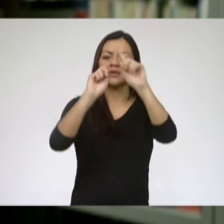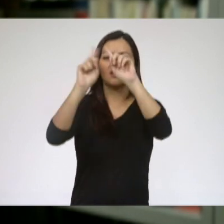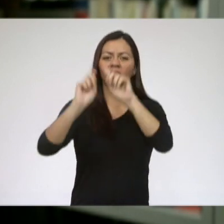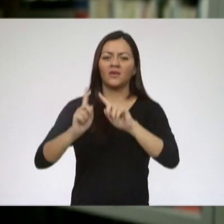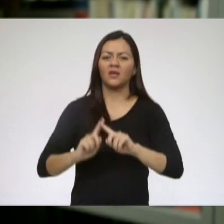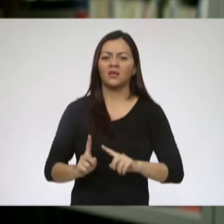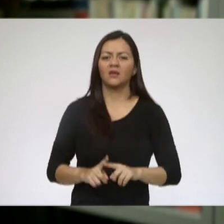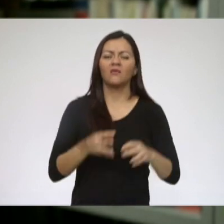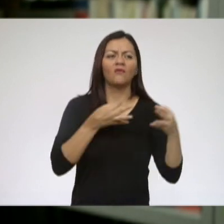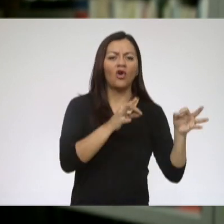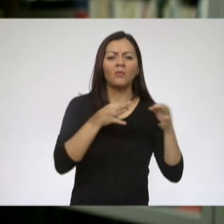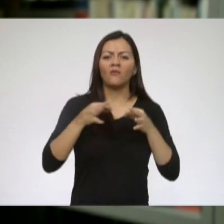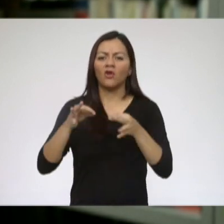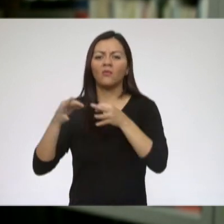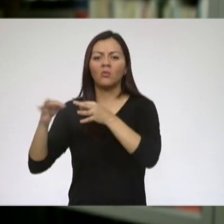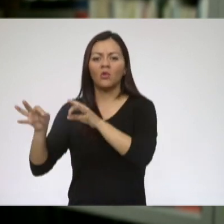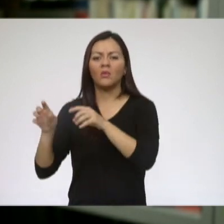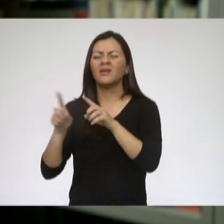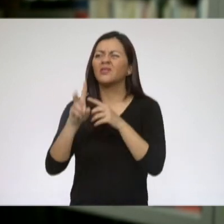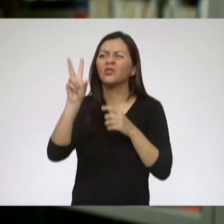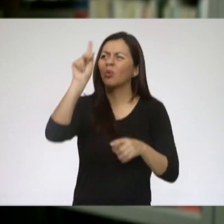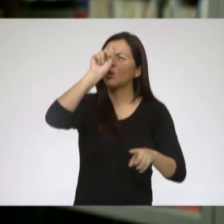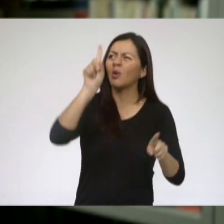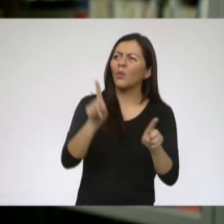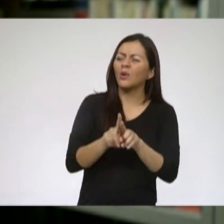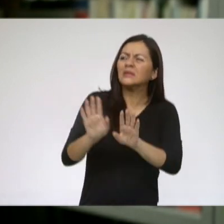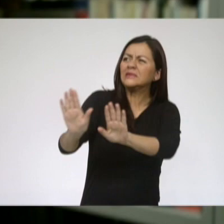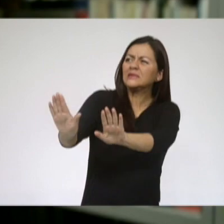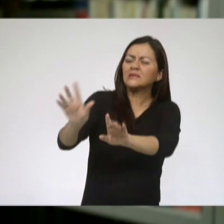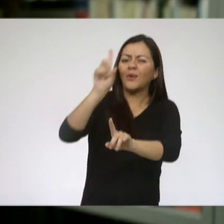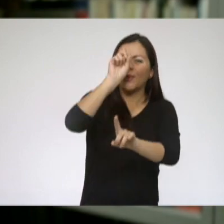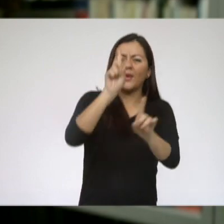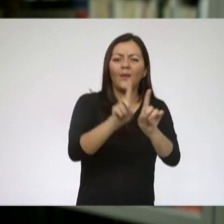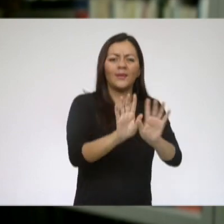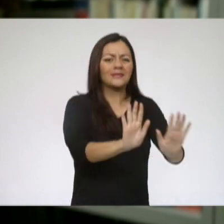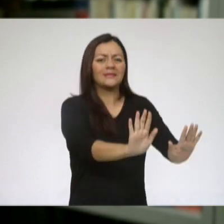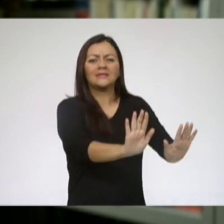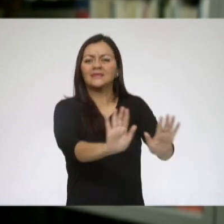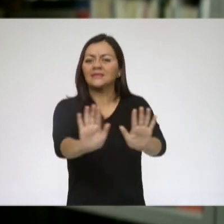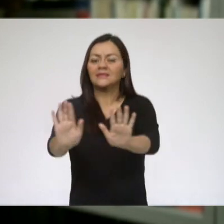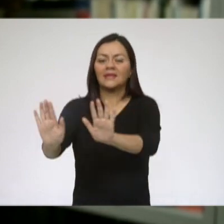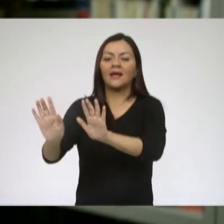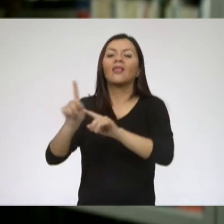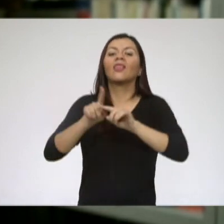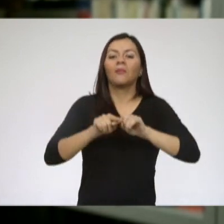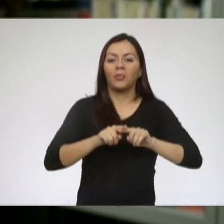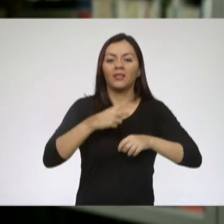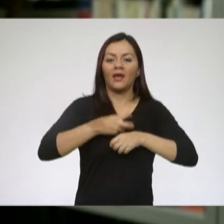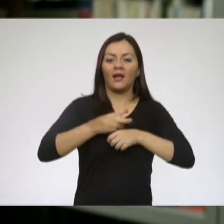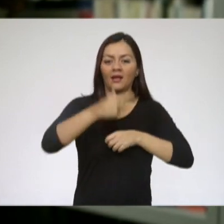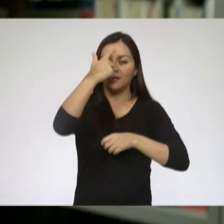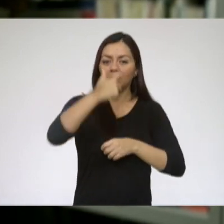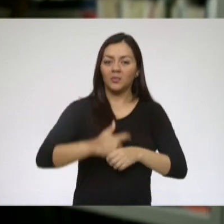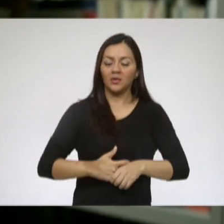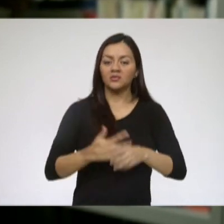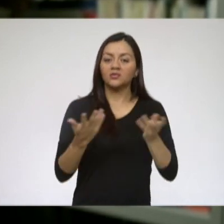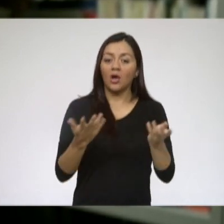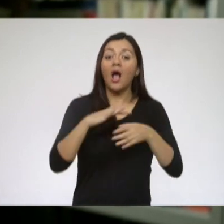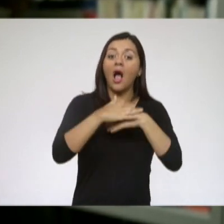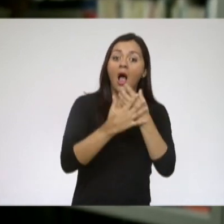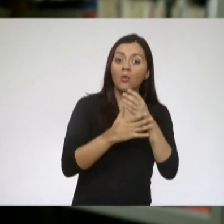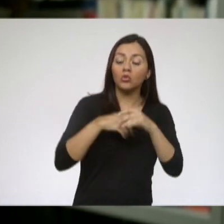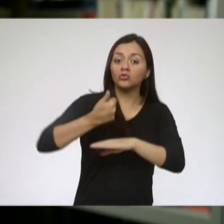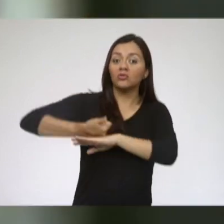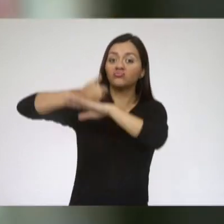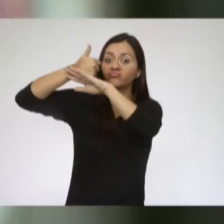maneras justamente esta inconformidad que sentimos frente a excesos o abusos de